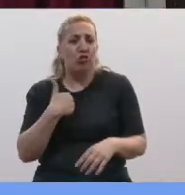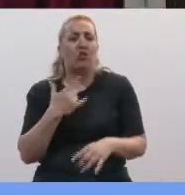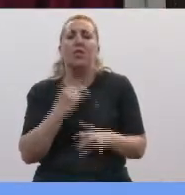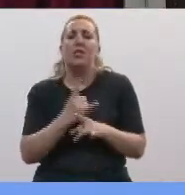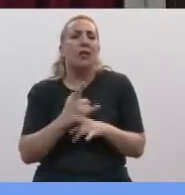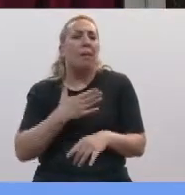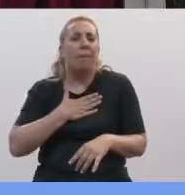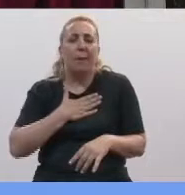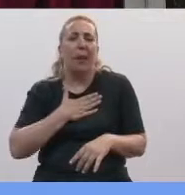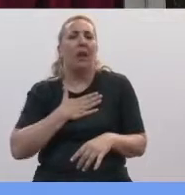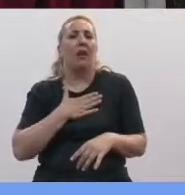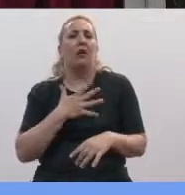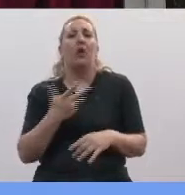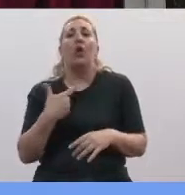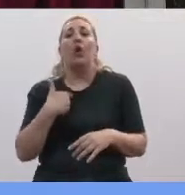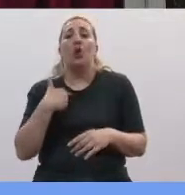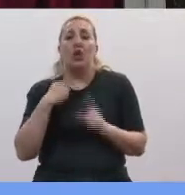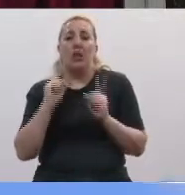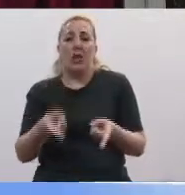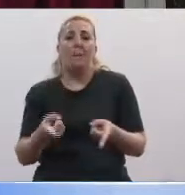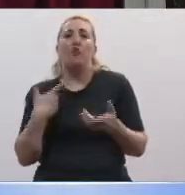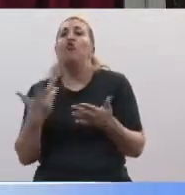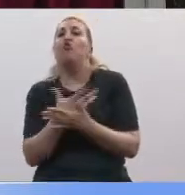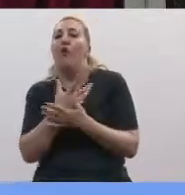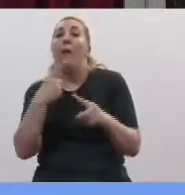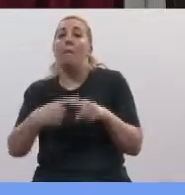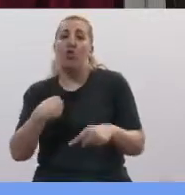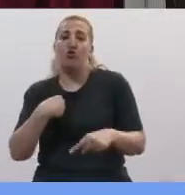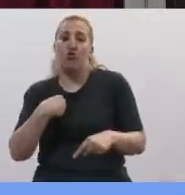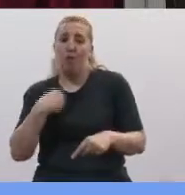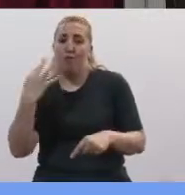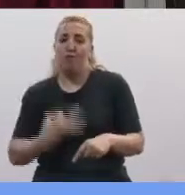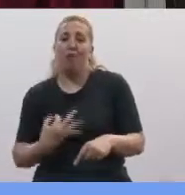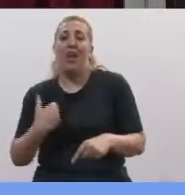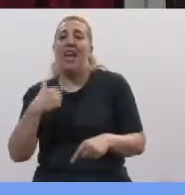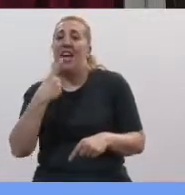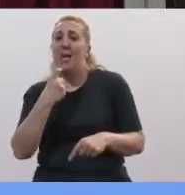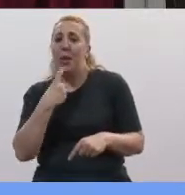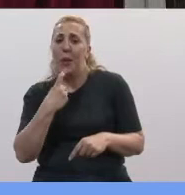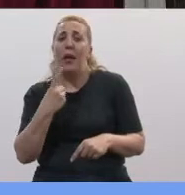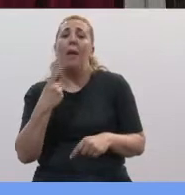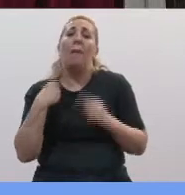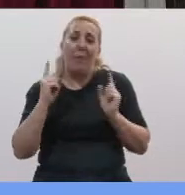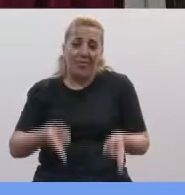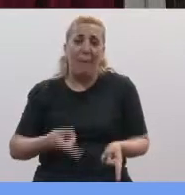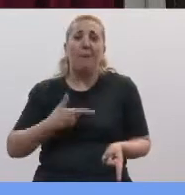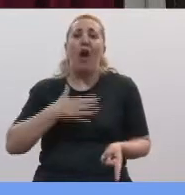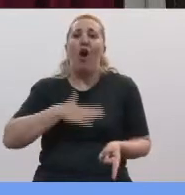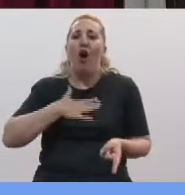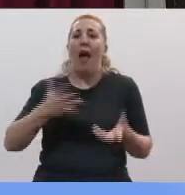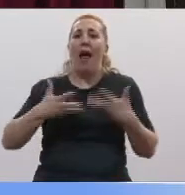siempre admiré y que sufrí porque soy de River, pero que tuve las alegrías de